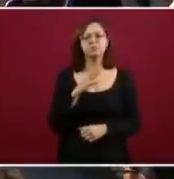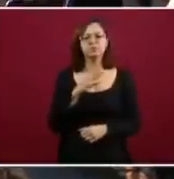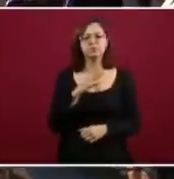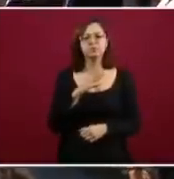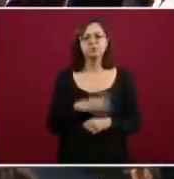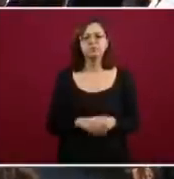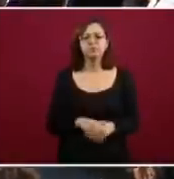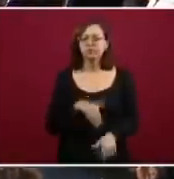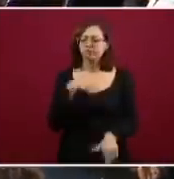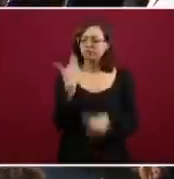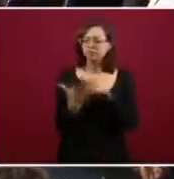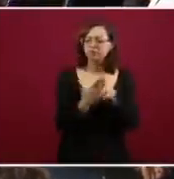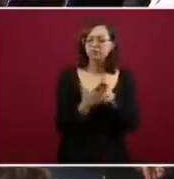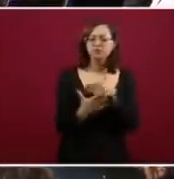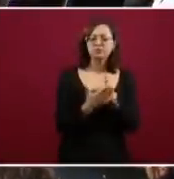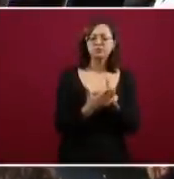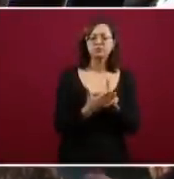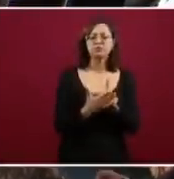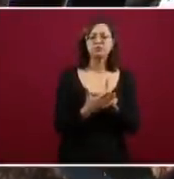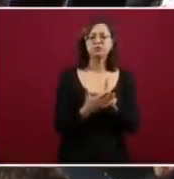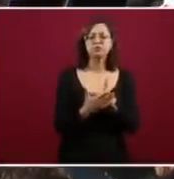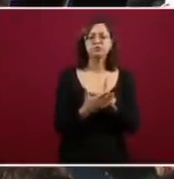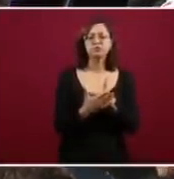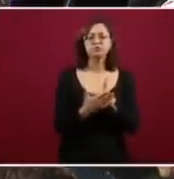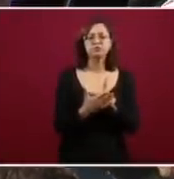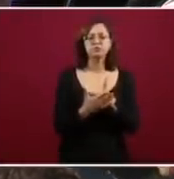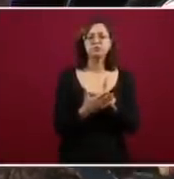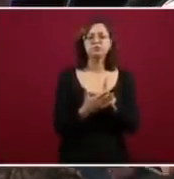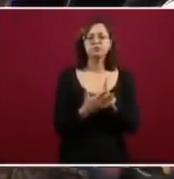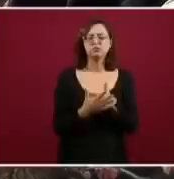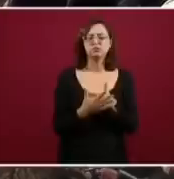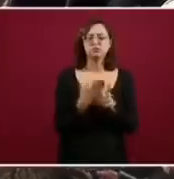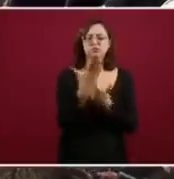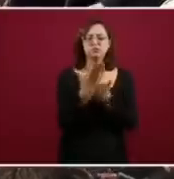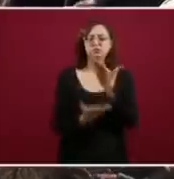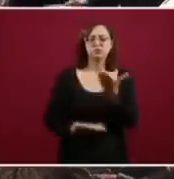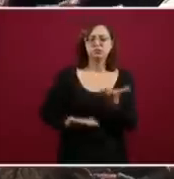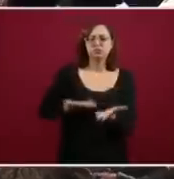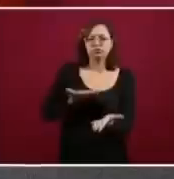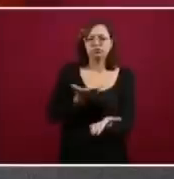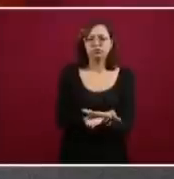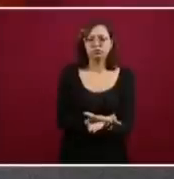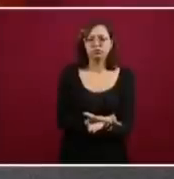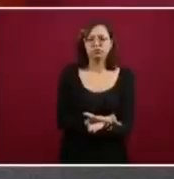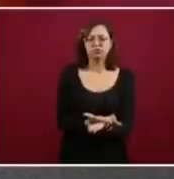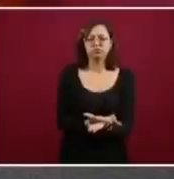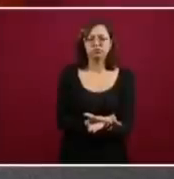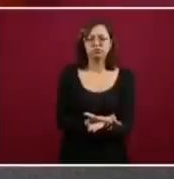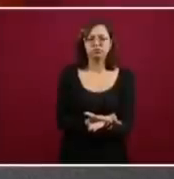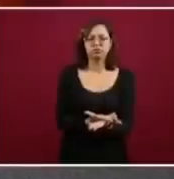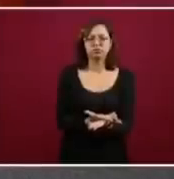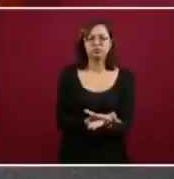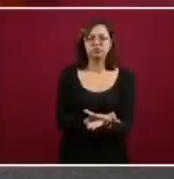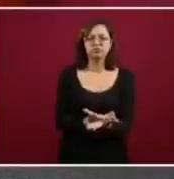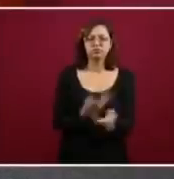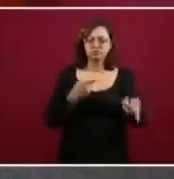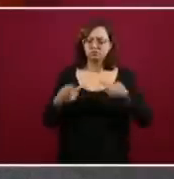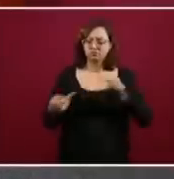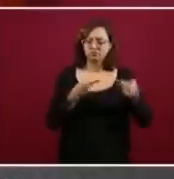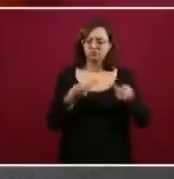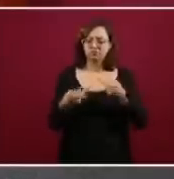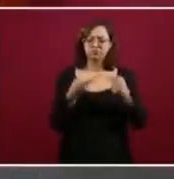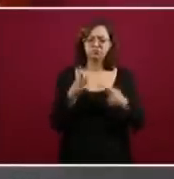y en unos días más vamos a presentar este plan